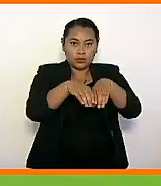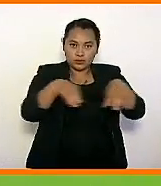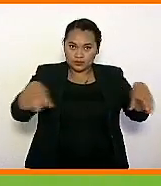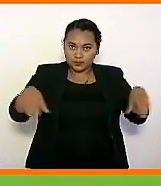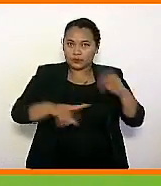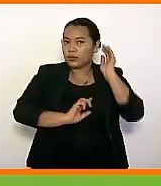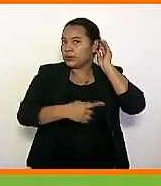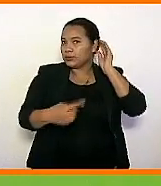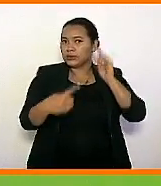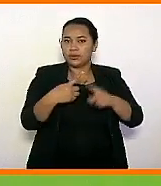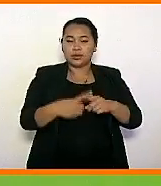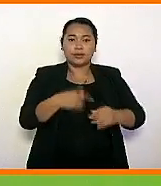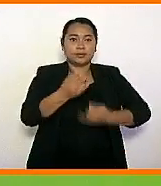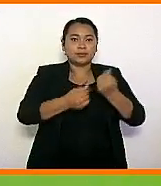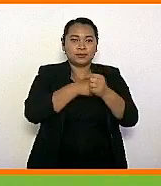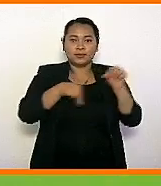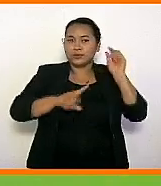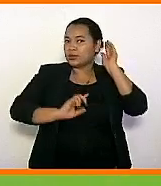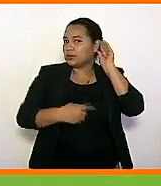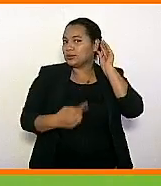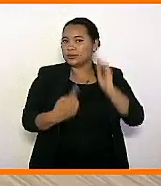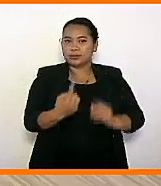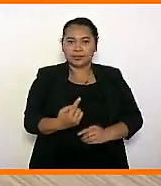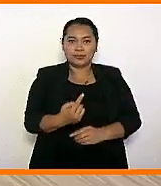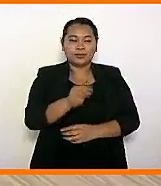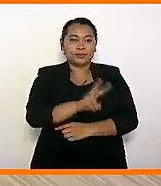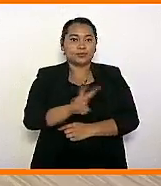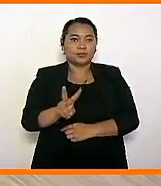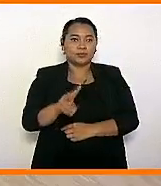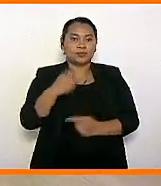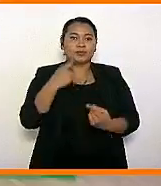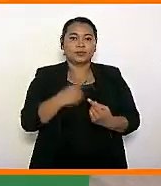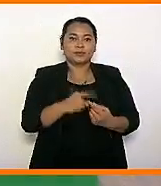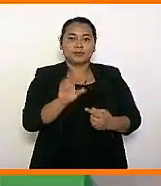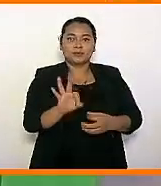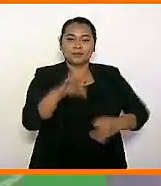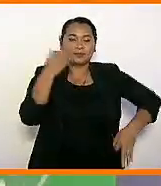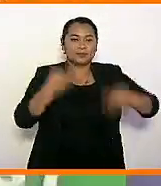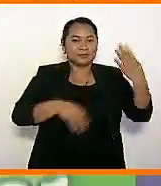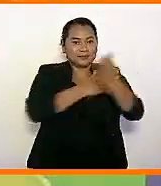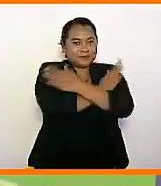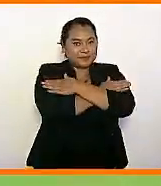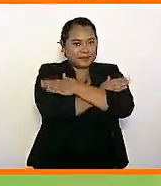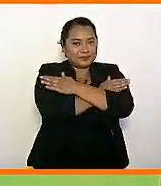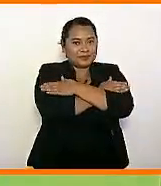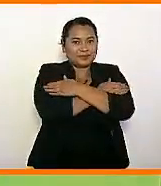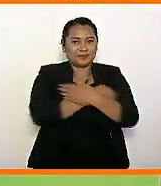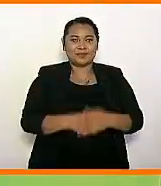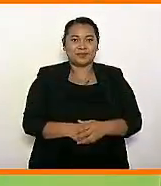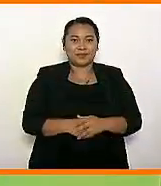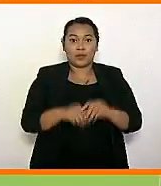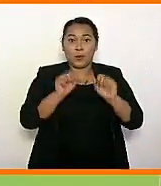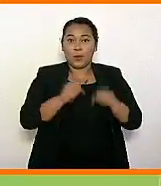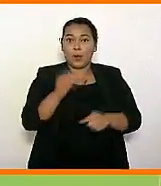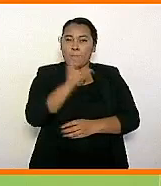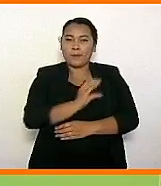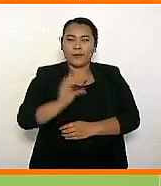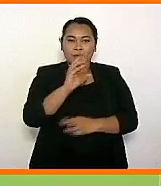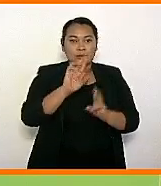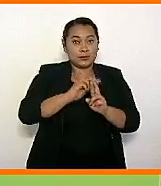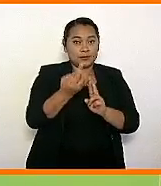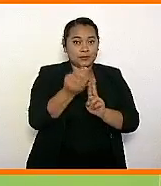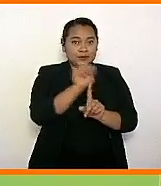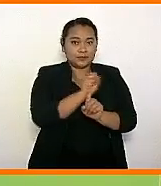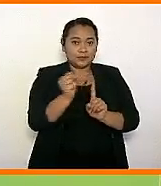Para Multi X, jugada gratis, y para más uno, 22 más 9. Muchas felicidades. Puedes seguirnos en nuestras redes